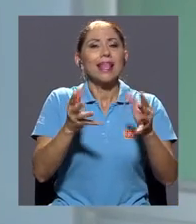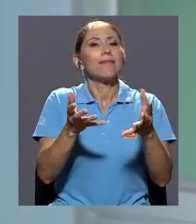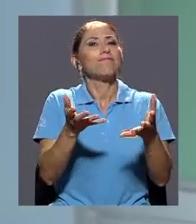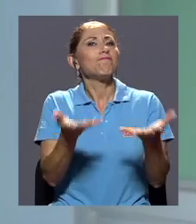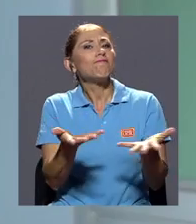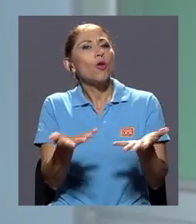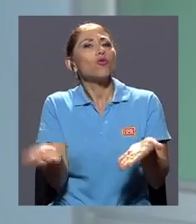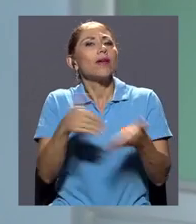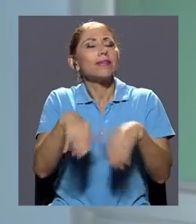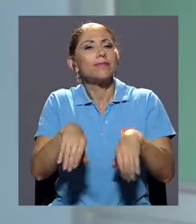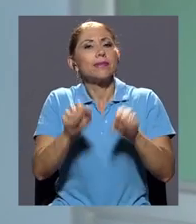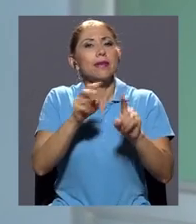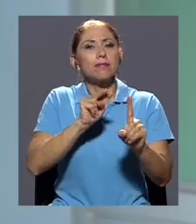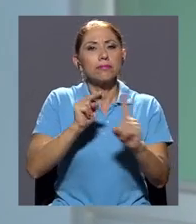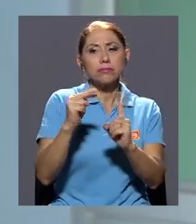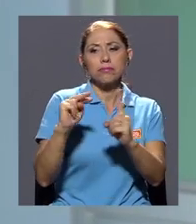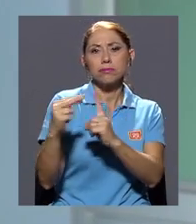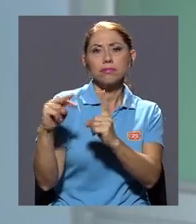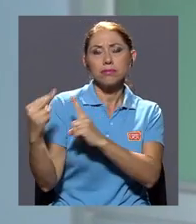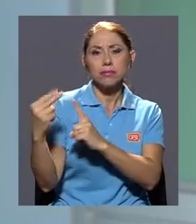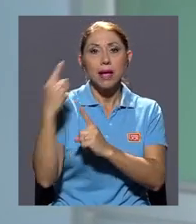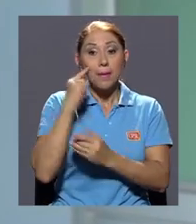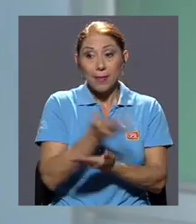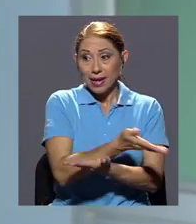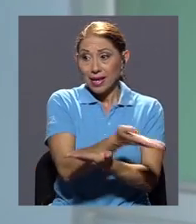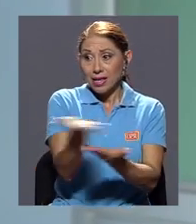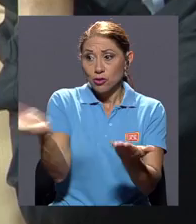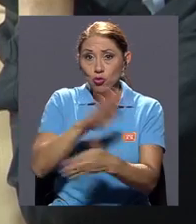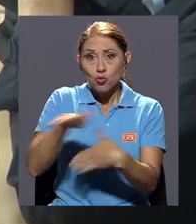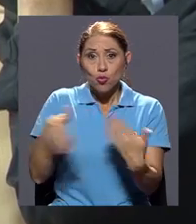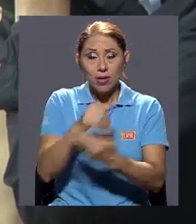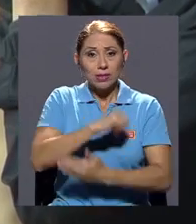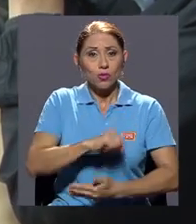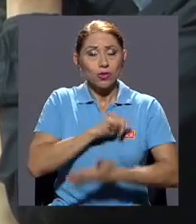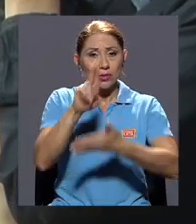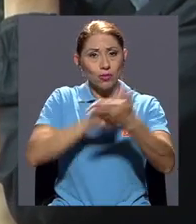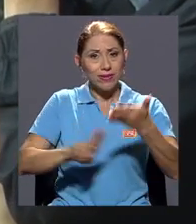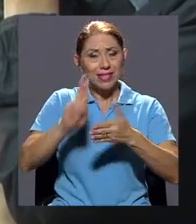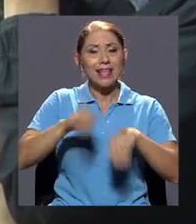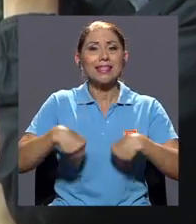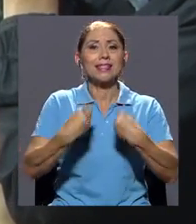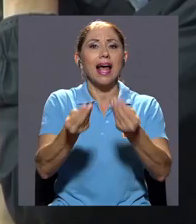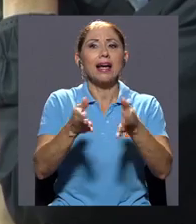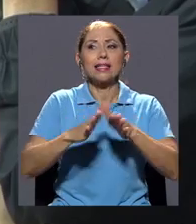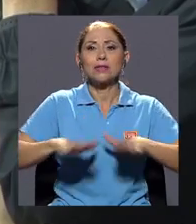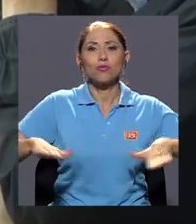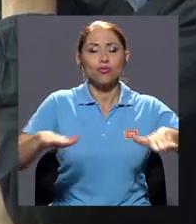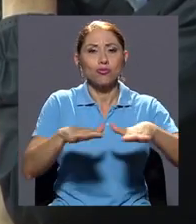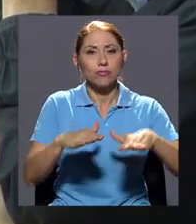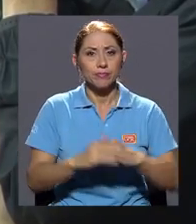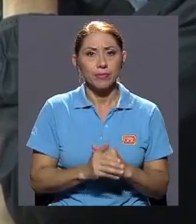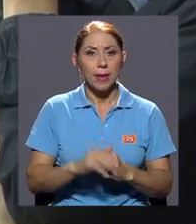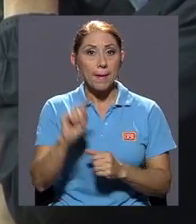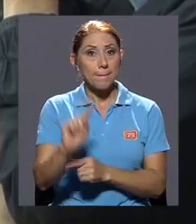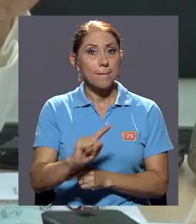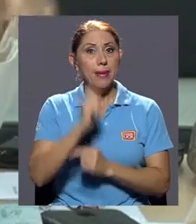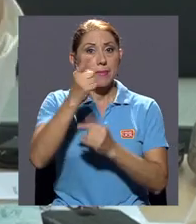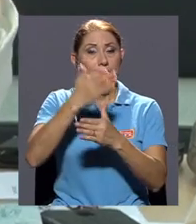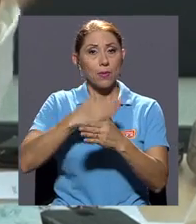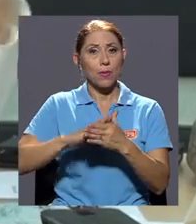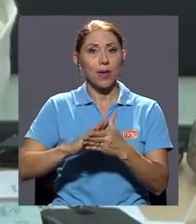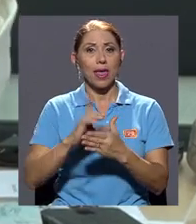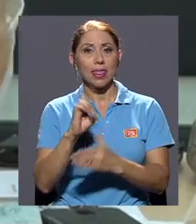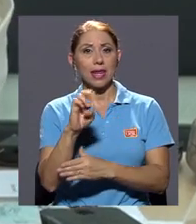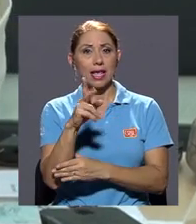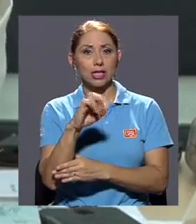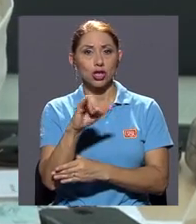poder dotar a la comunidad universitaria, puntualmente a las autoridades universitarias, de este espacio. La primera edición de Dirección a